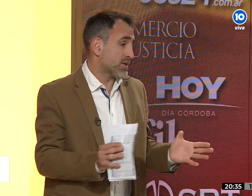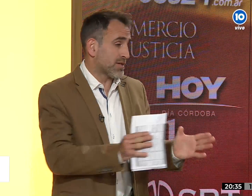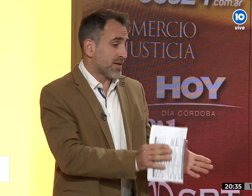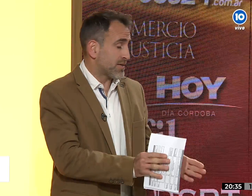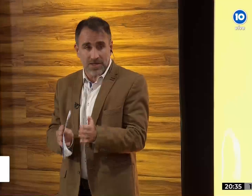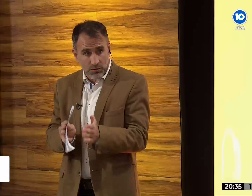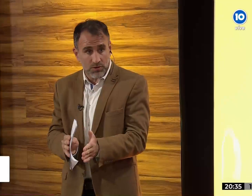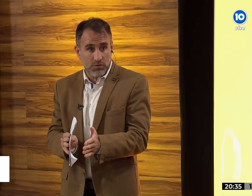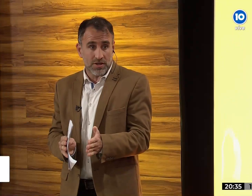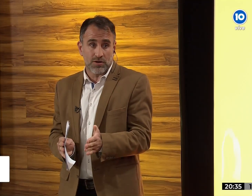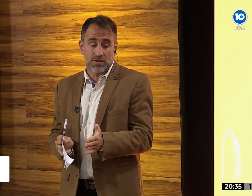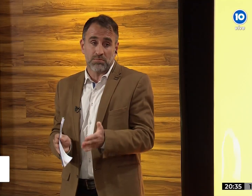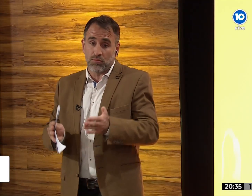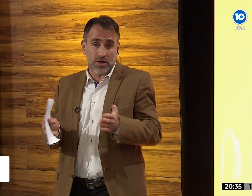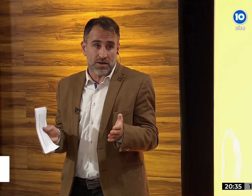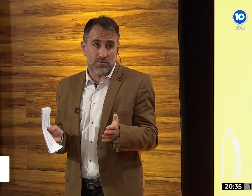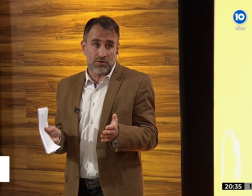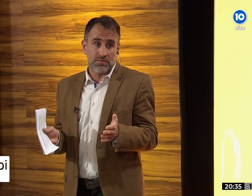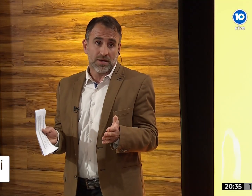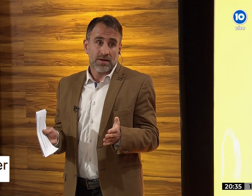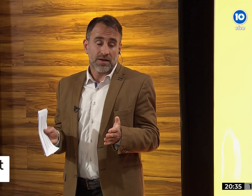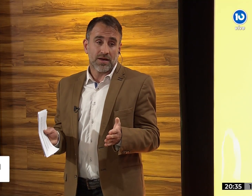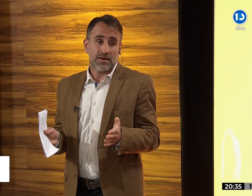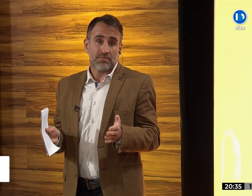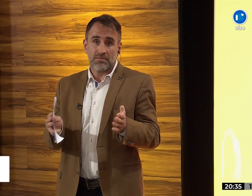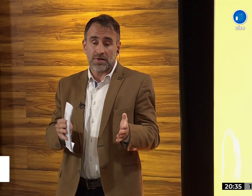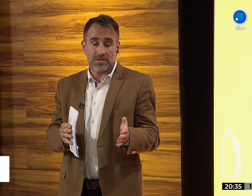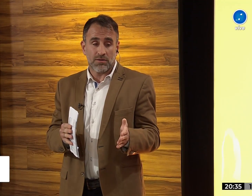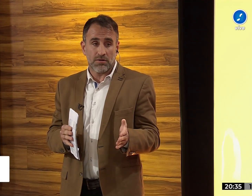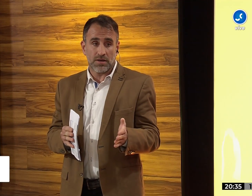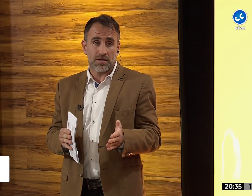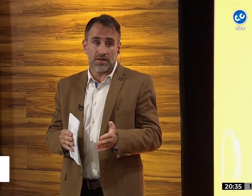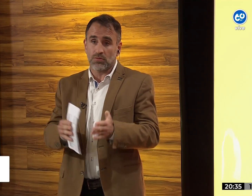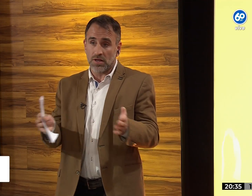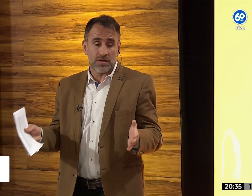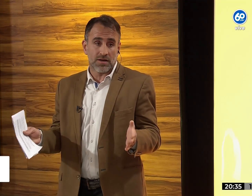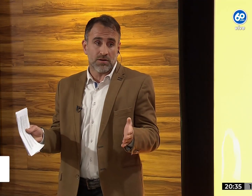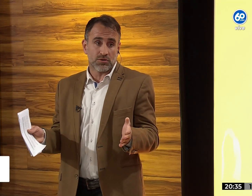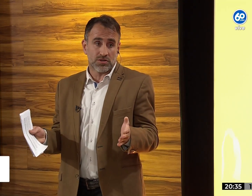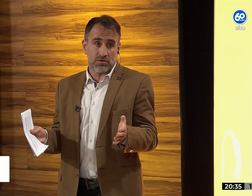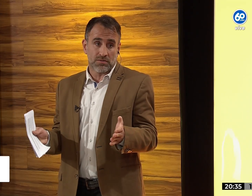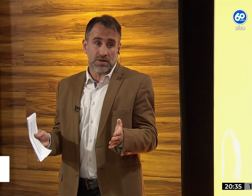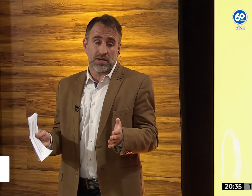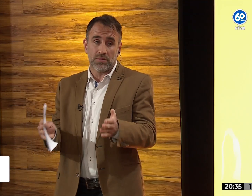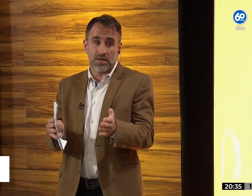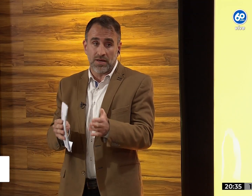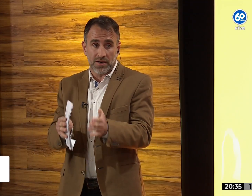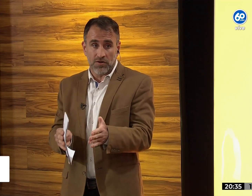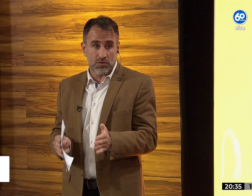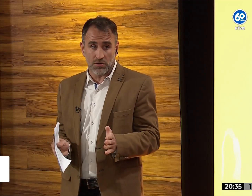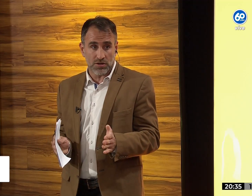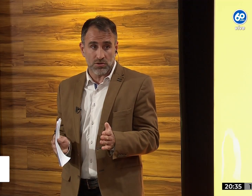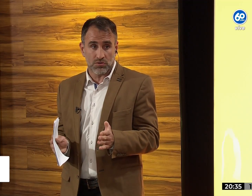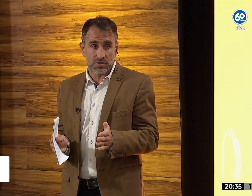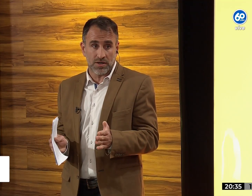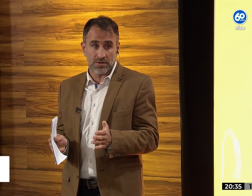invitados para tratar de analizar la cuestión política, donde, por ejemplo, recién hablaba Valeria de una interna en la oposición que le pide al jefe de